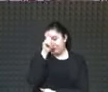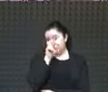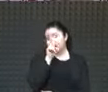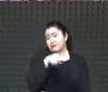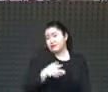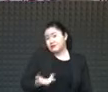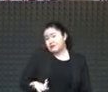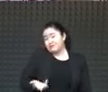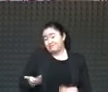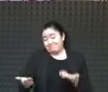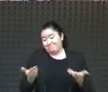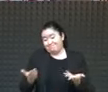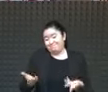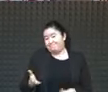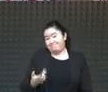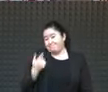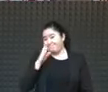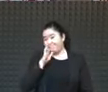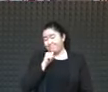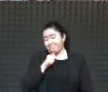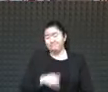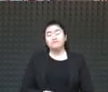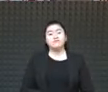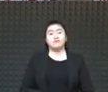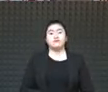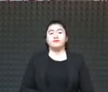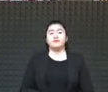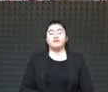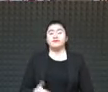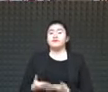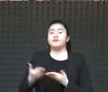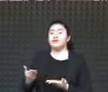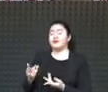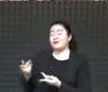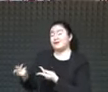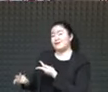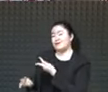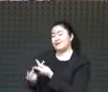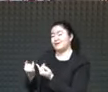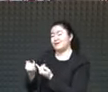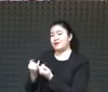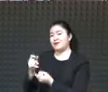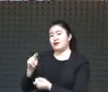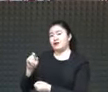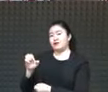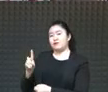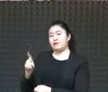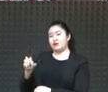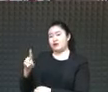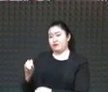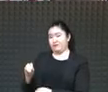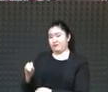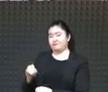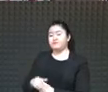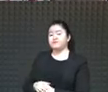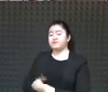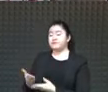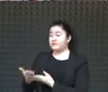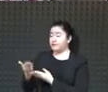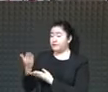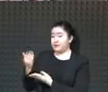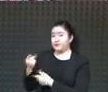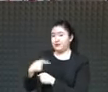Doctora, rápidamente, volviendo un poco a lo de Toledo, pues todos recordamos que cuando estaba haciendo su precampaña, porque